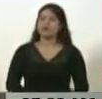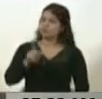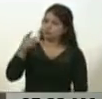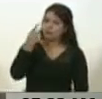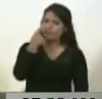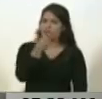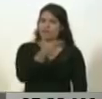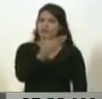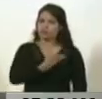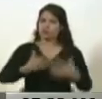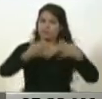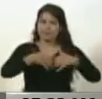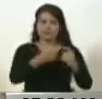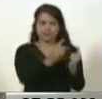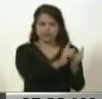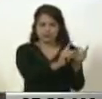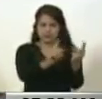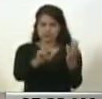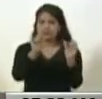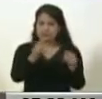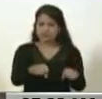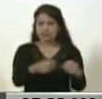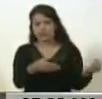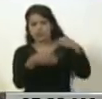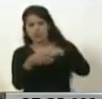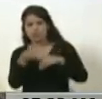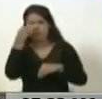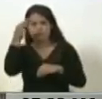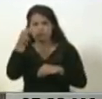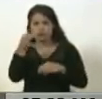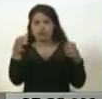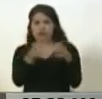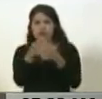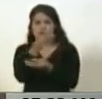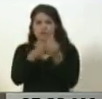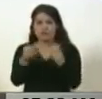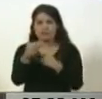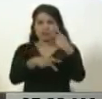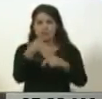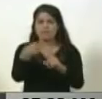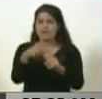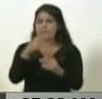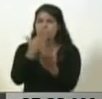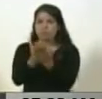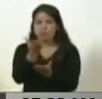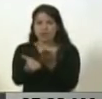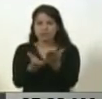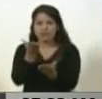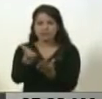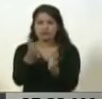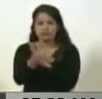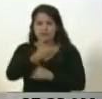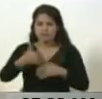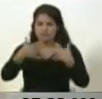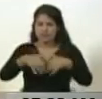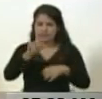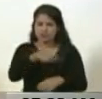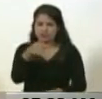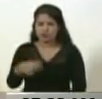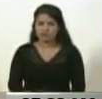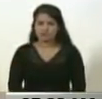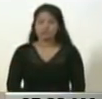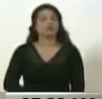con esos empresarios que han formado parte del Consejo Nacional de la Economía Productiva y las propuestas que está haciendo el gobierno a estos empresarios? Mira, yo participé durante todo